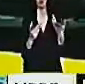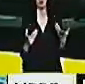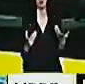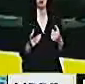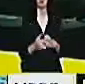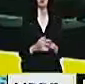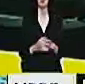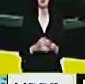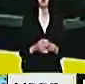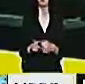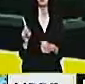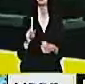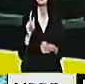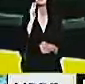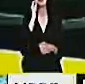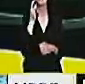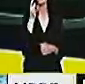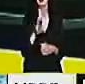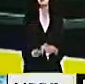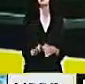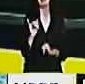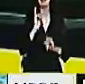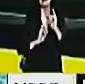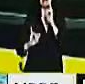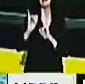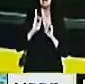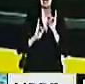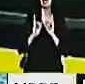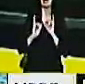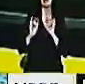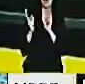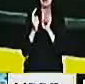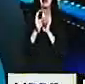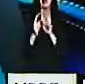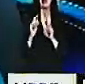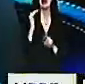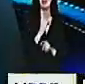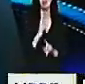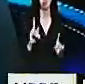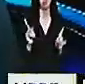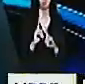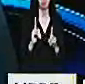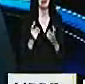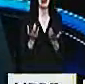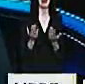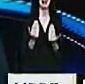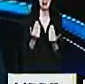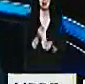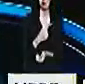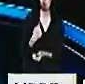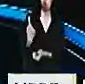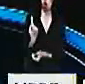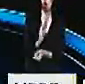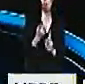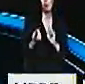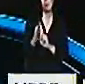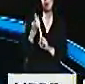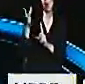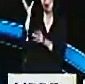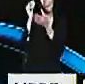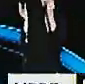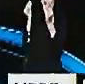digital no es llegar y conectarse y repetir mi clase presencial en un espacio digital. Necesitamos, todos quienes formamos, aprender